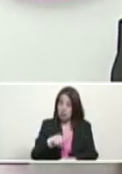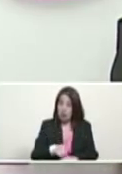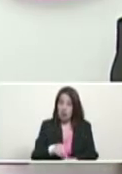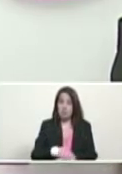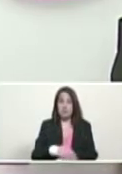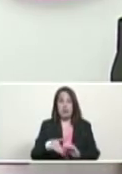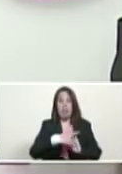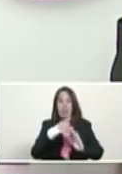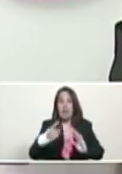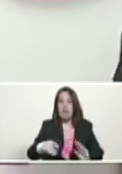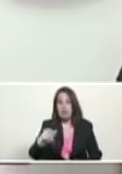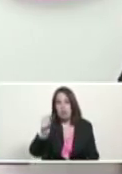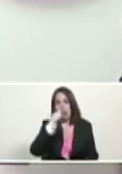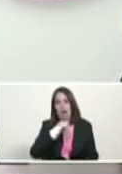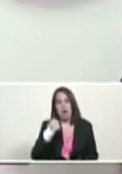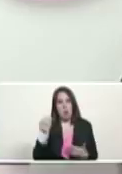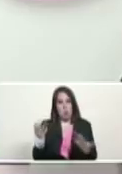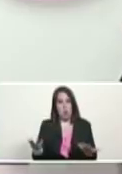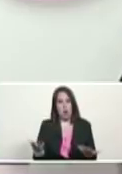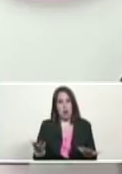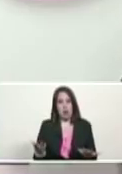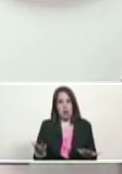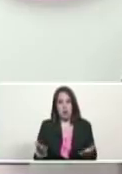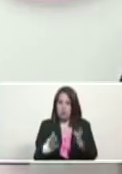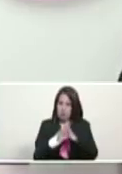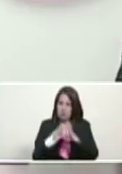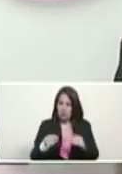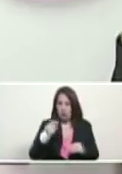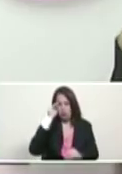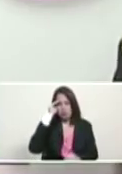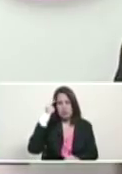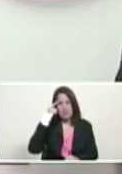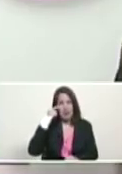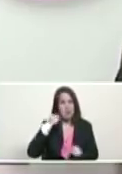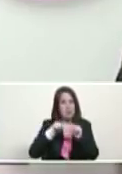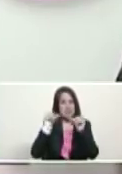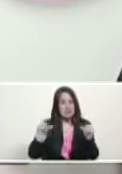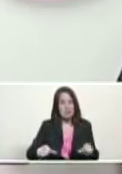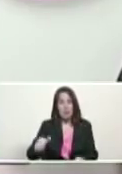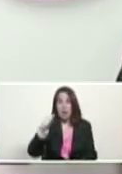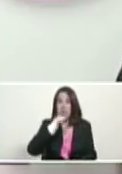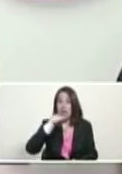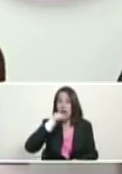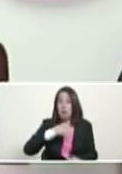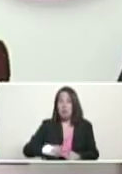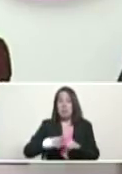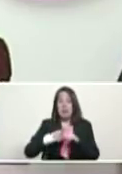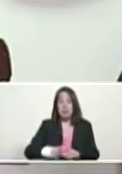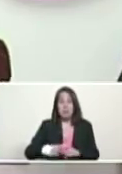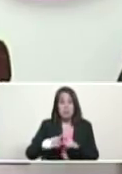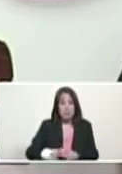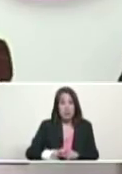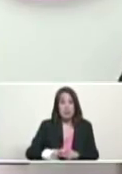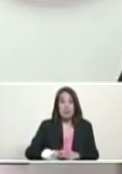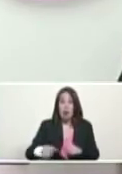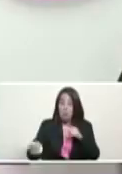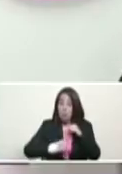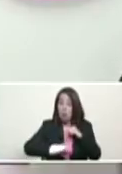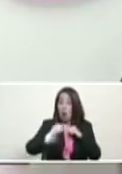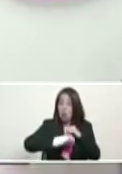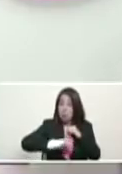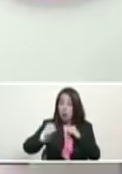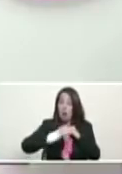agua. Ustedes saben que todo el sistema de agua, bueno, depende directamente de los sistemas de bombeo